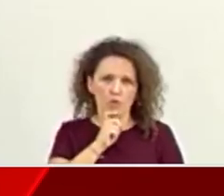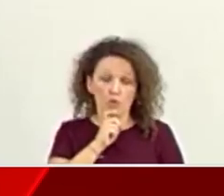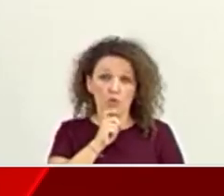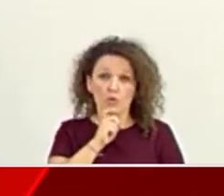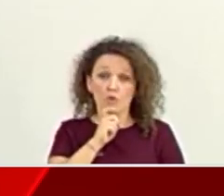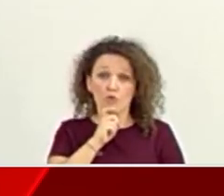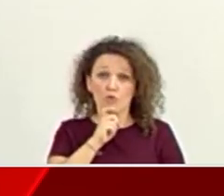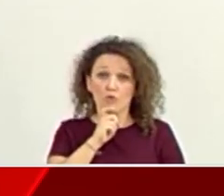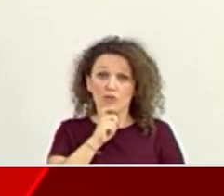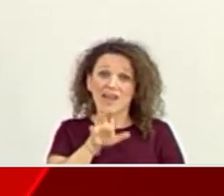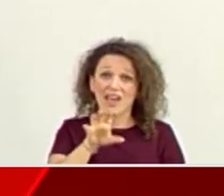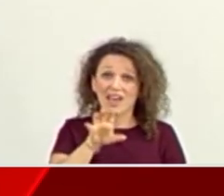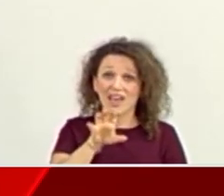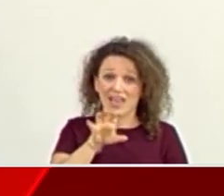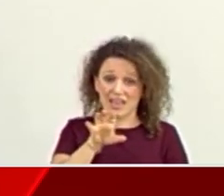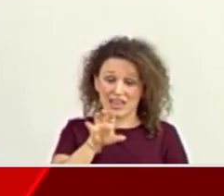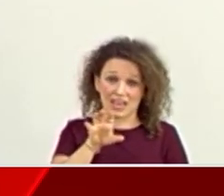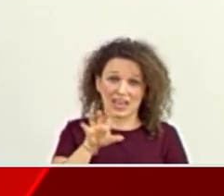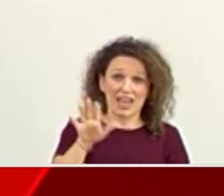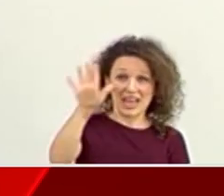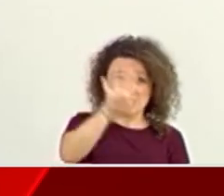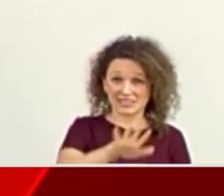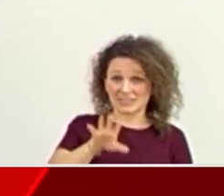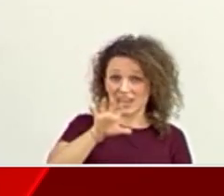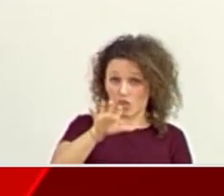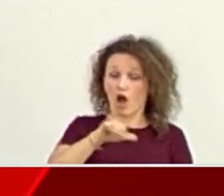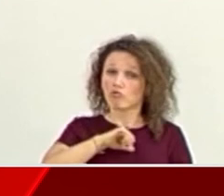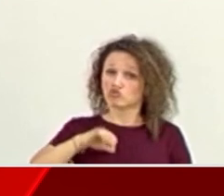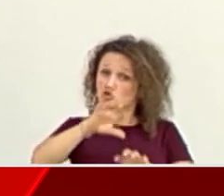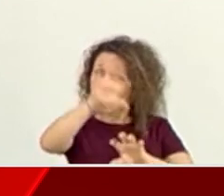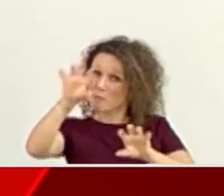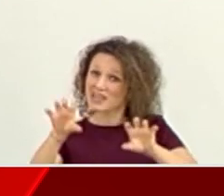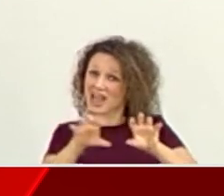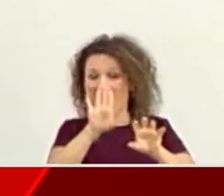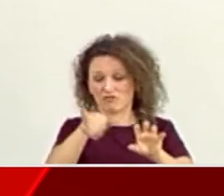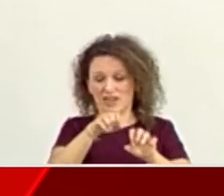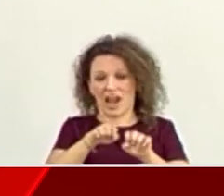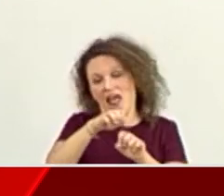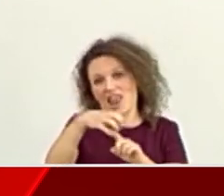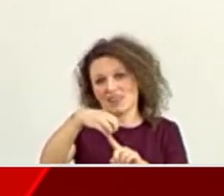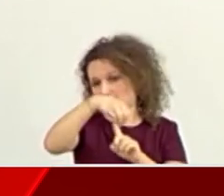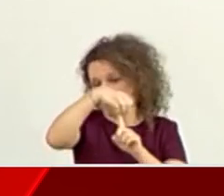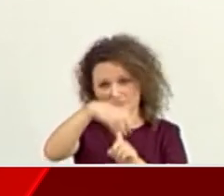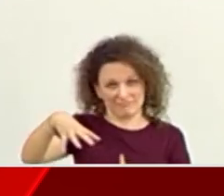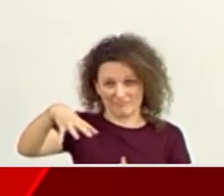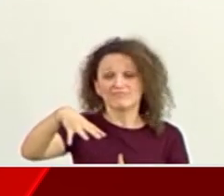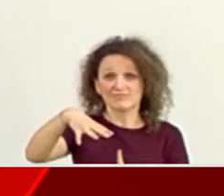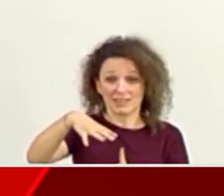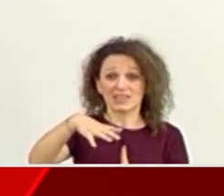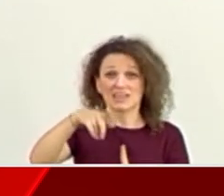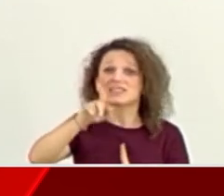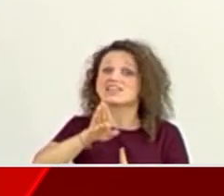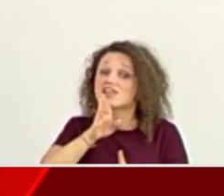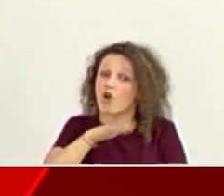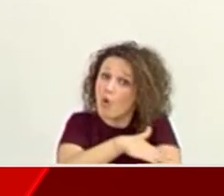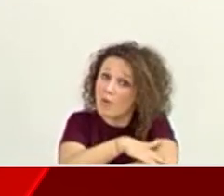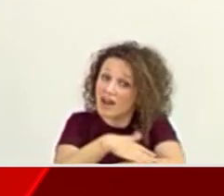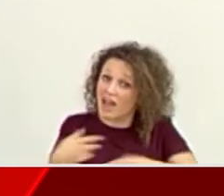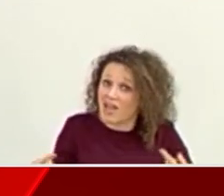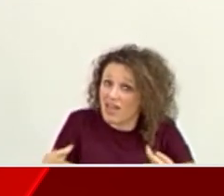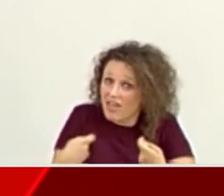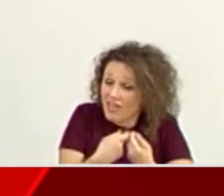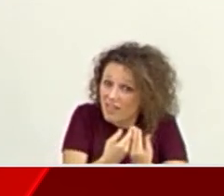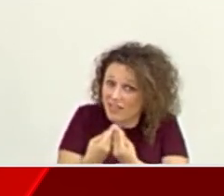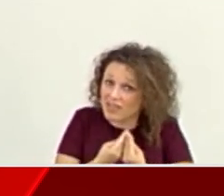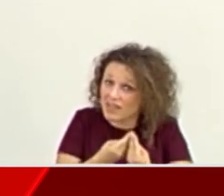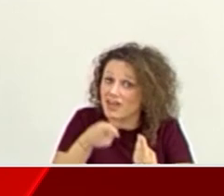de Iglesias, que por cierto está siendo investigado por el fiscal general de los Estados Unidos por sus conexiones